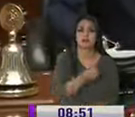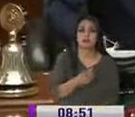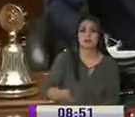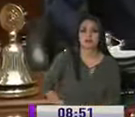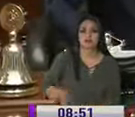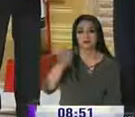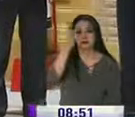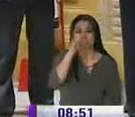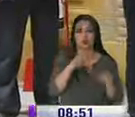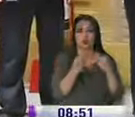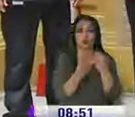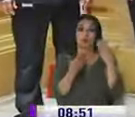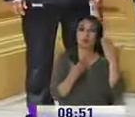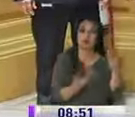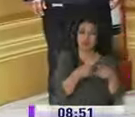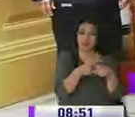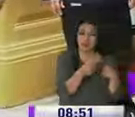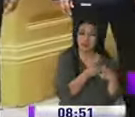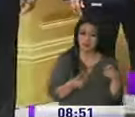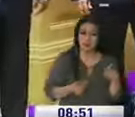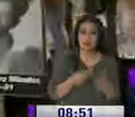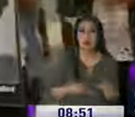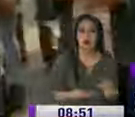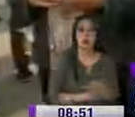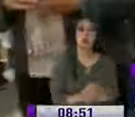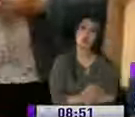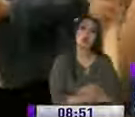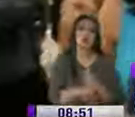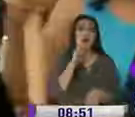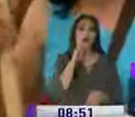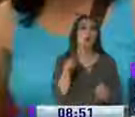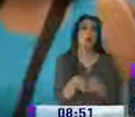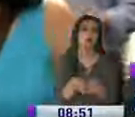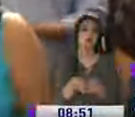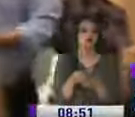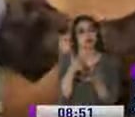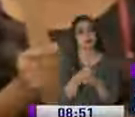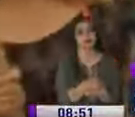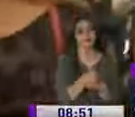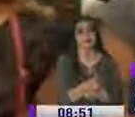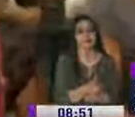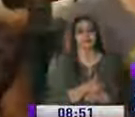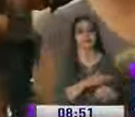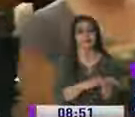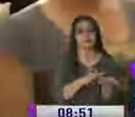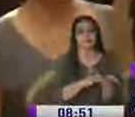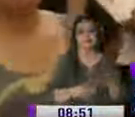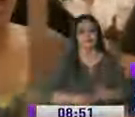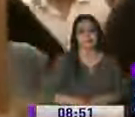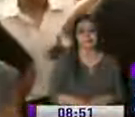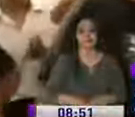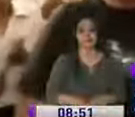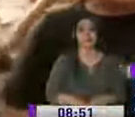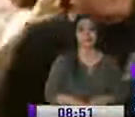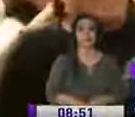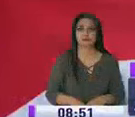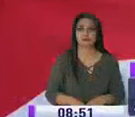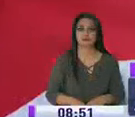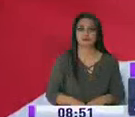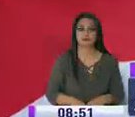de Esmeraldas. Según los expertos colombianos que participan en las investigaciones, el atentado terrorista tendría similitud con